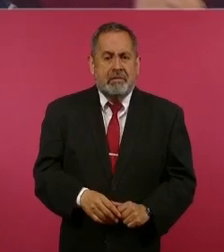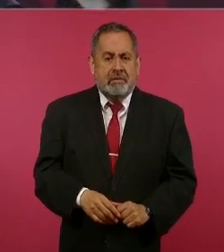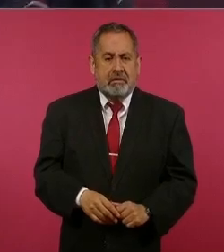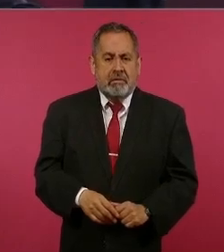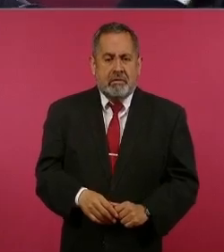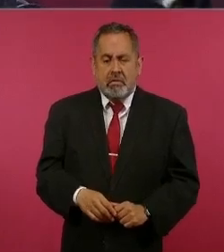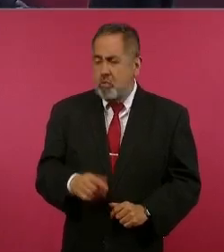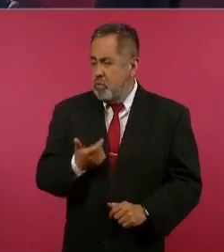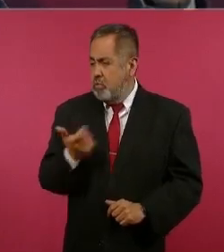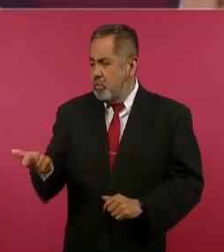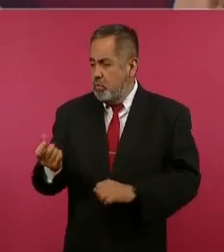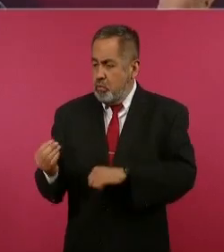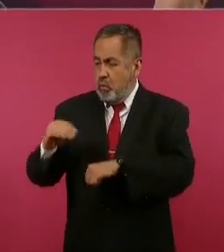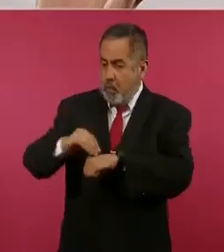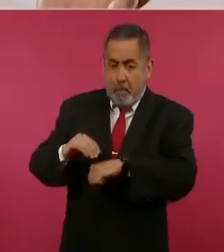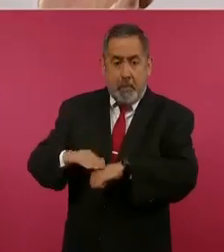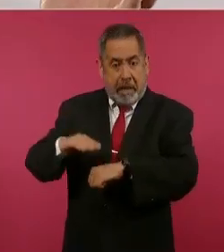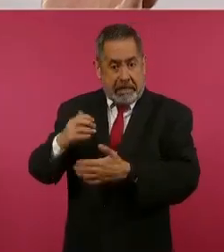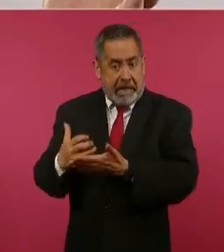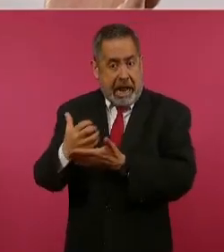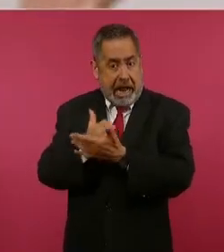Se aumenta el salario